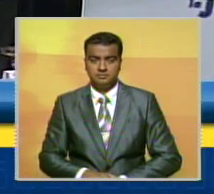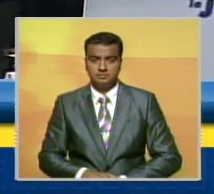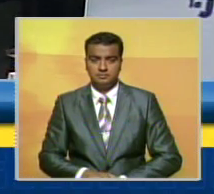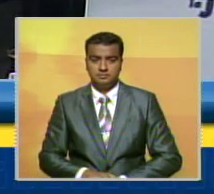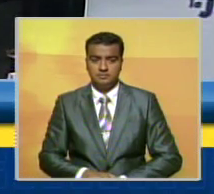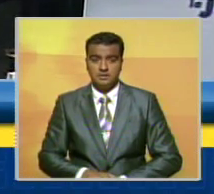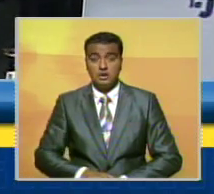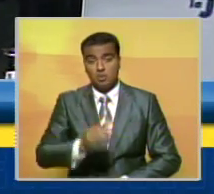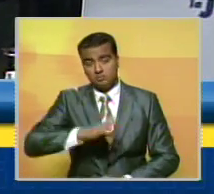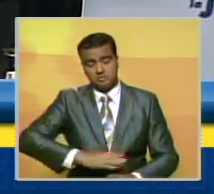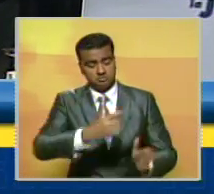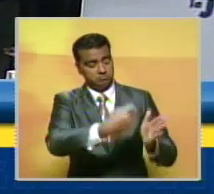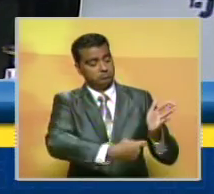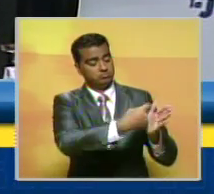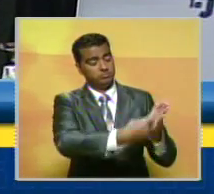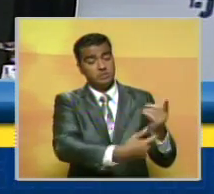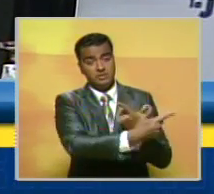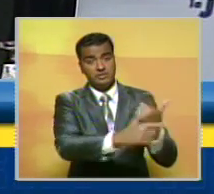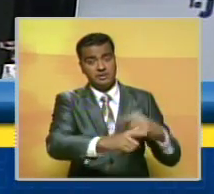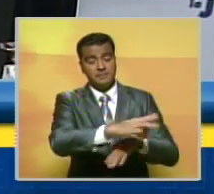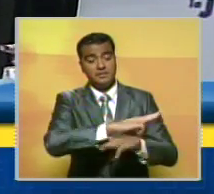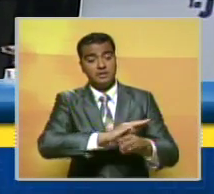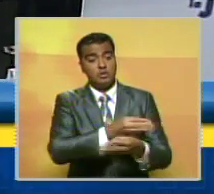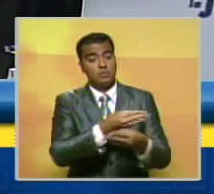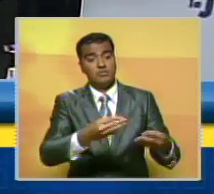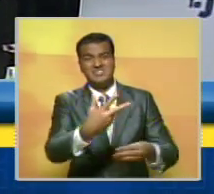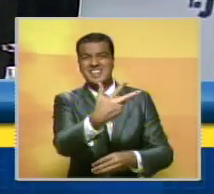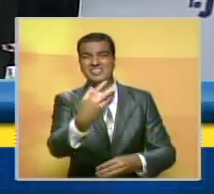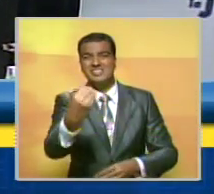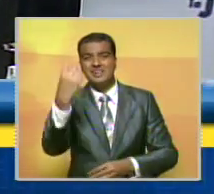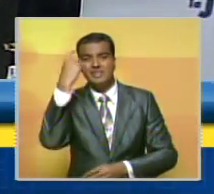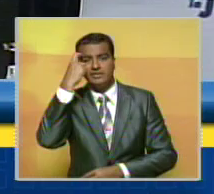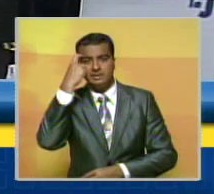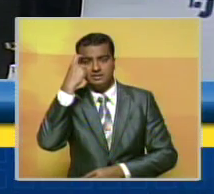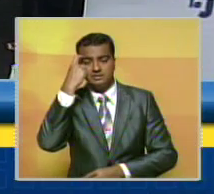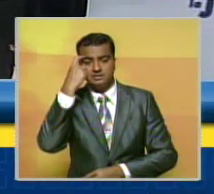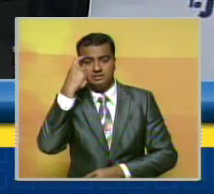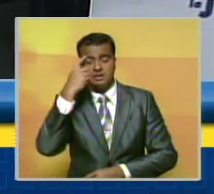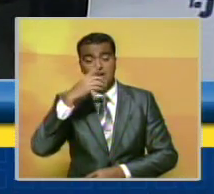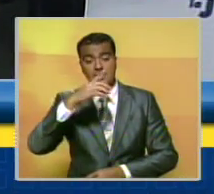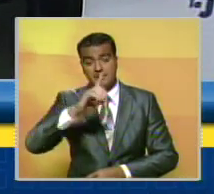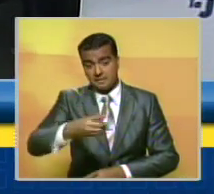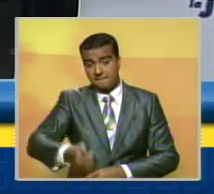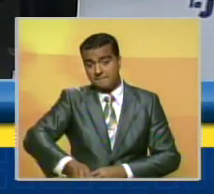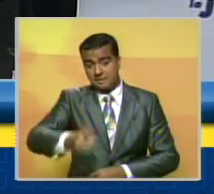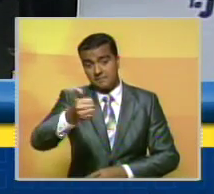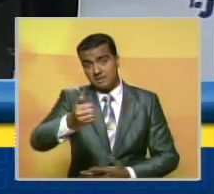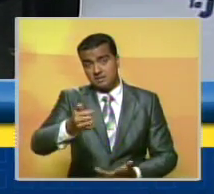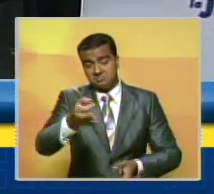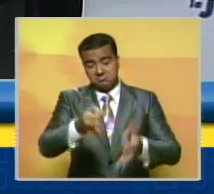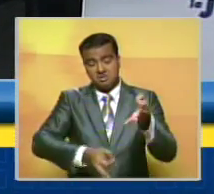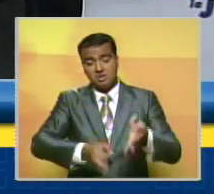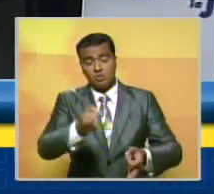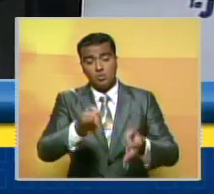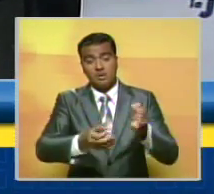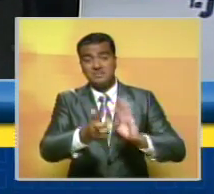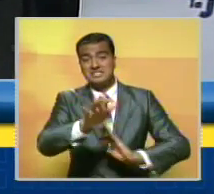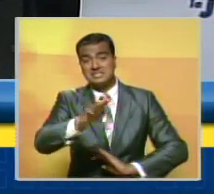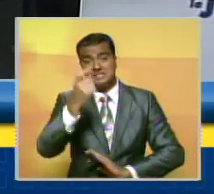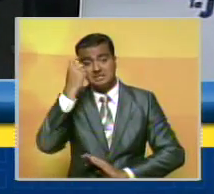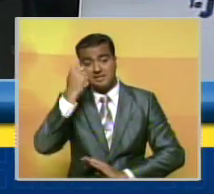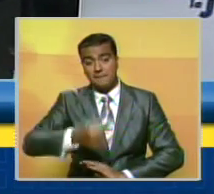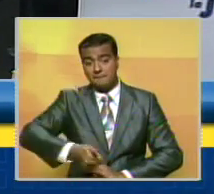como él está privado de libertad, el Ministerio Público tiene 30 días y adicional, si el juez otorga 15